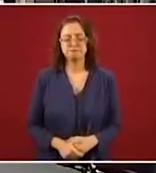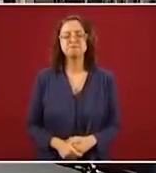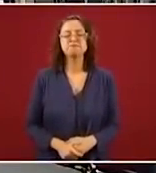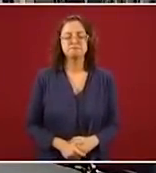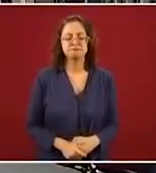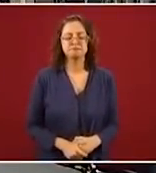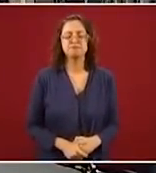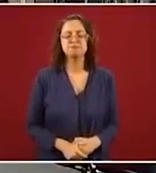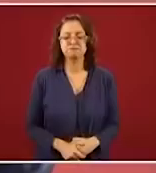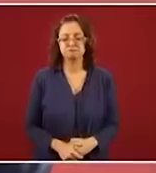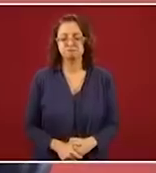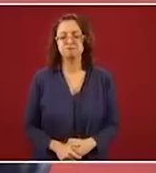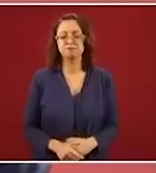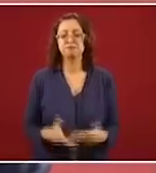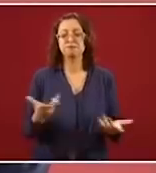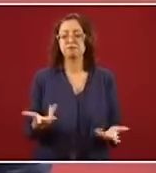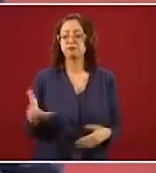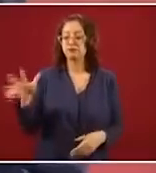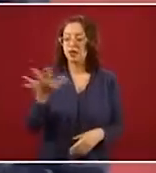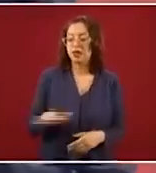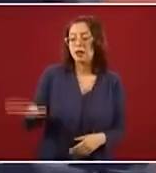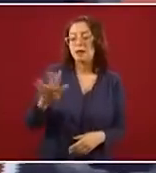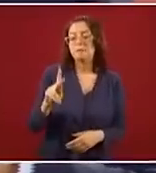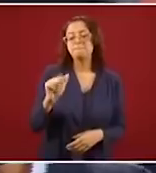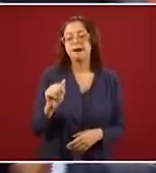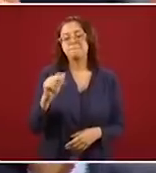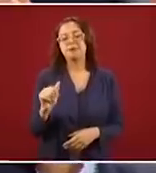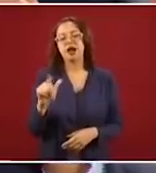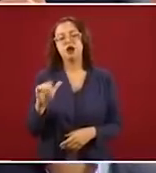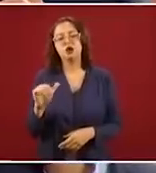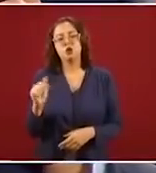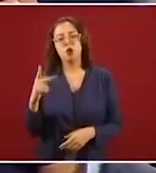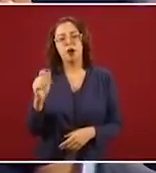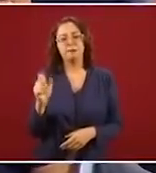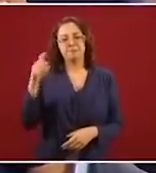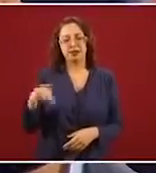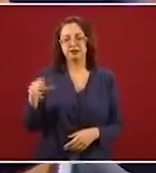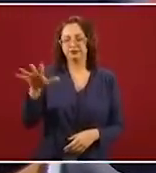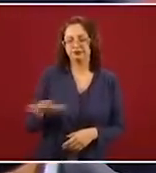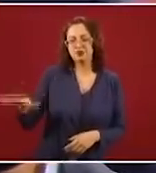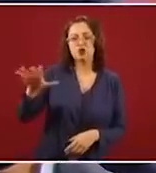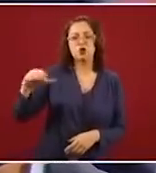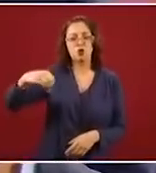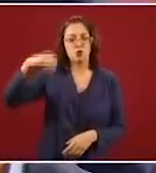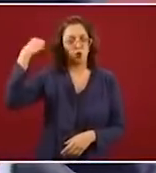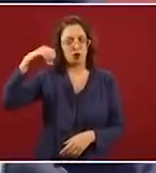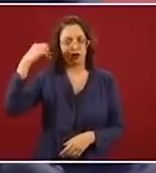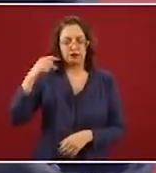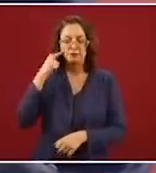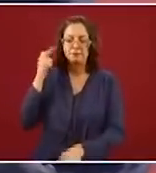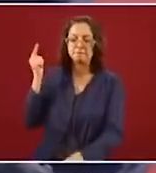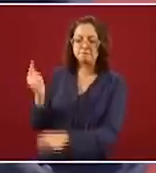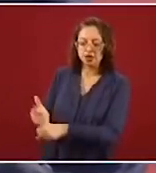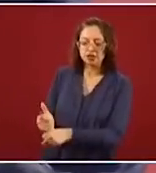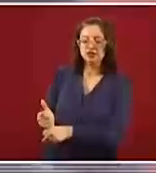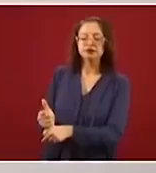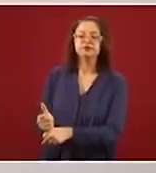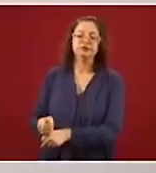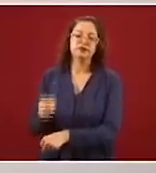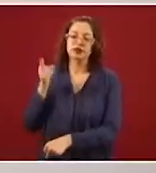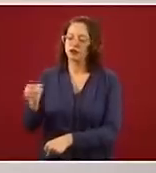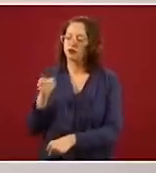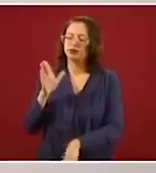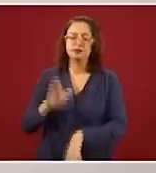es la región del Papaloapan. Esa es la región en Oaxaca que tenemos con